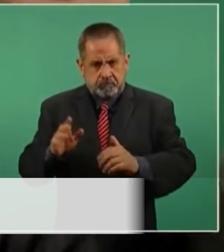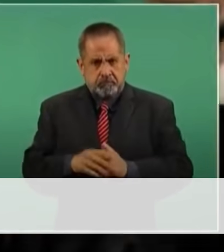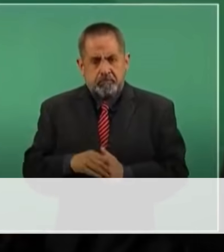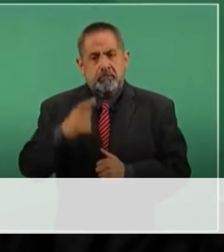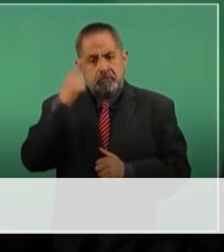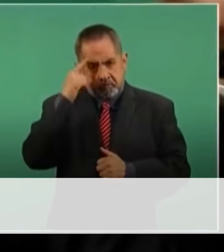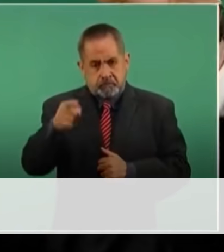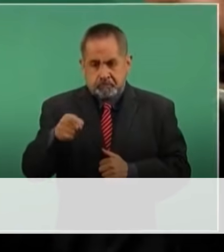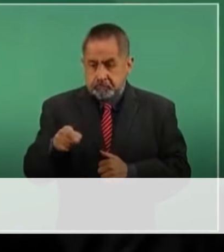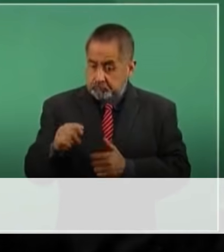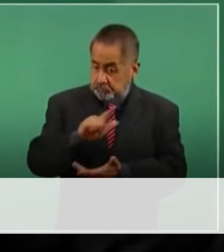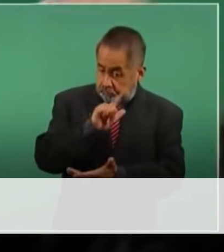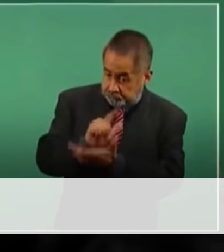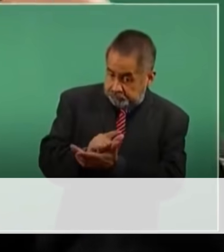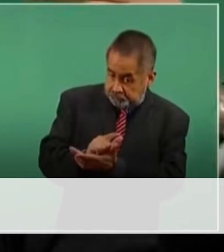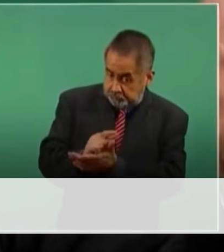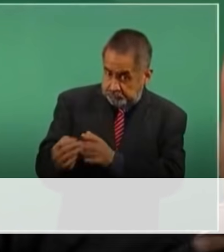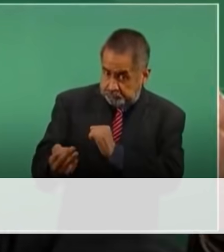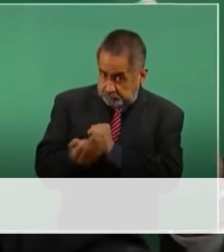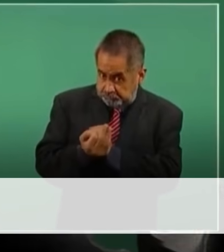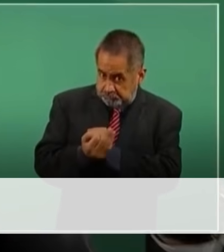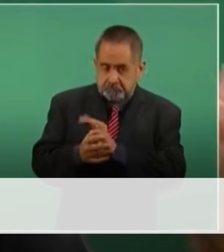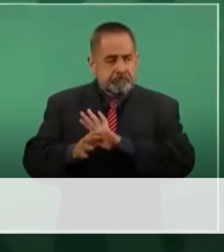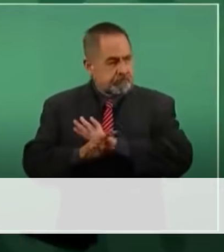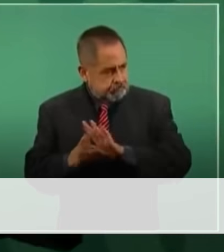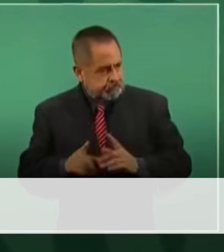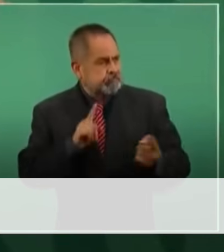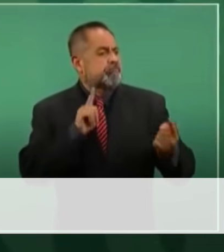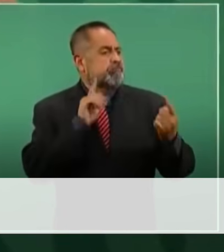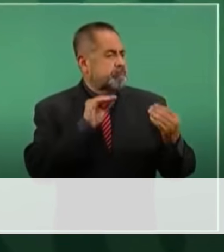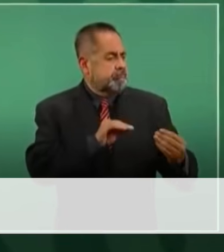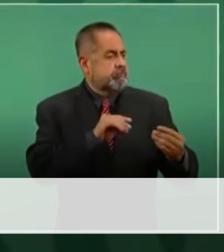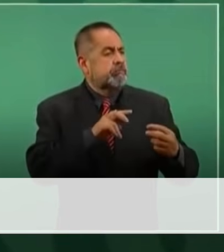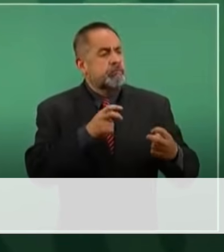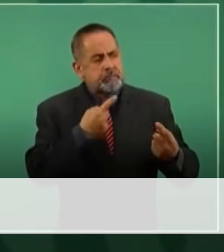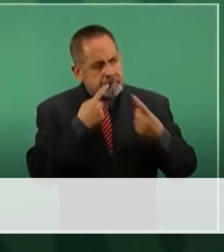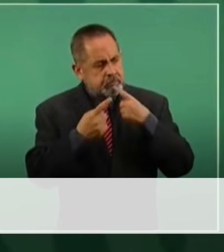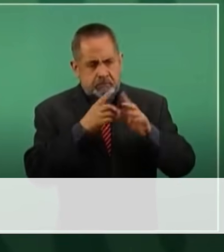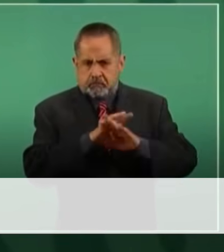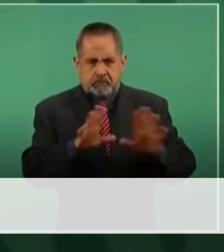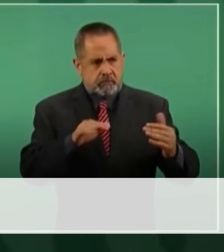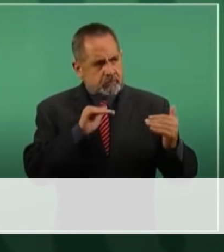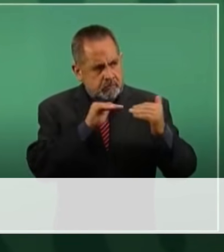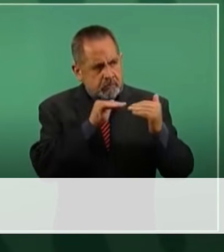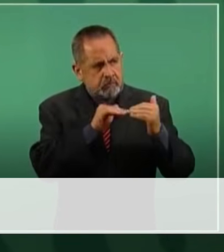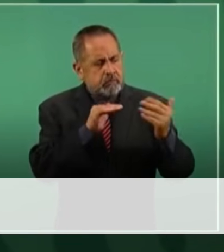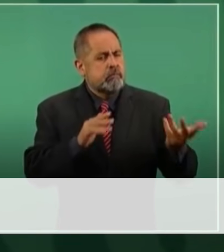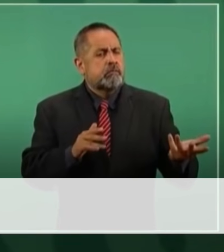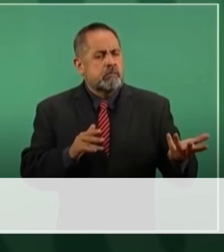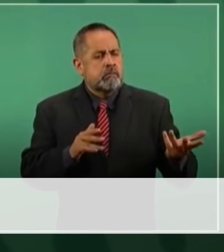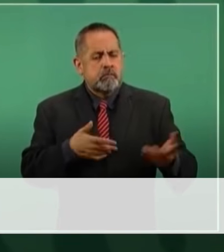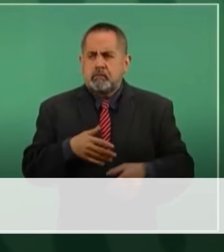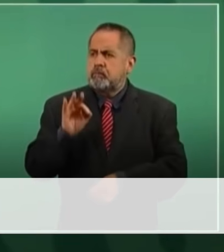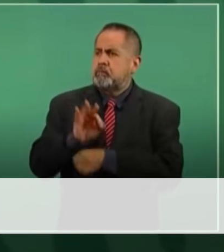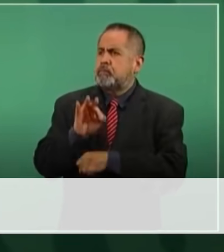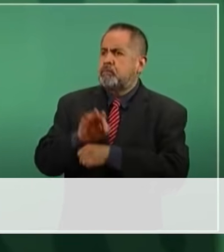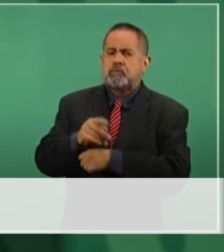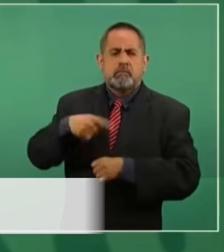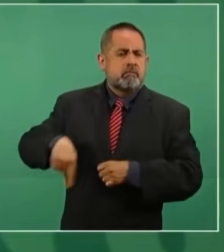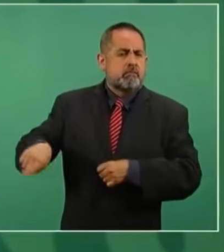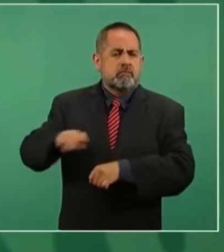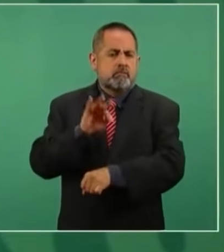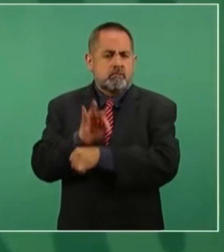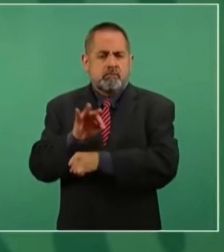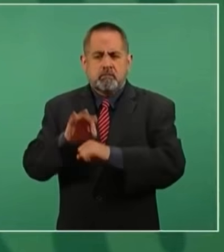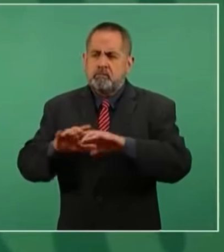para que tengamos un marco legal y podamos estar en mejores condiciones y defender